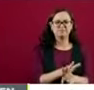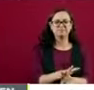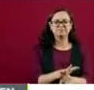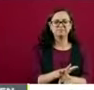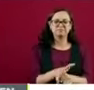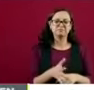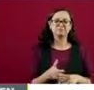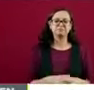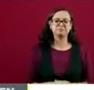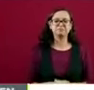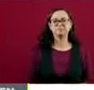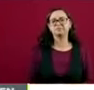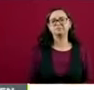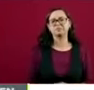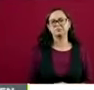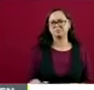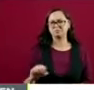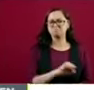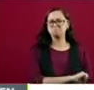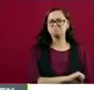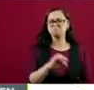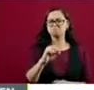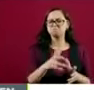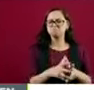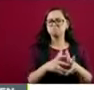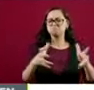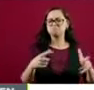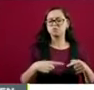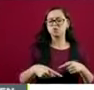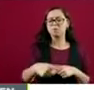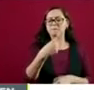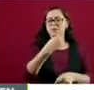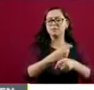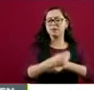en cuando menos 2% este año.